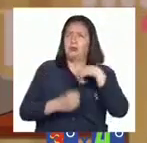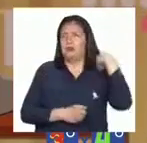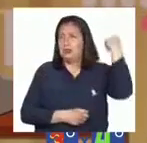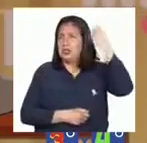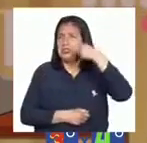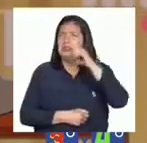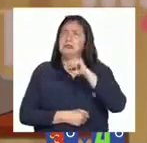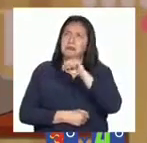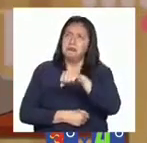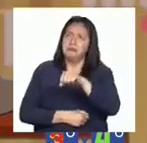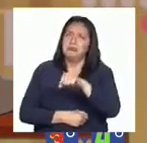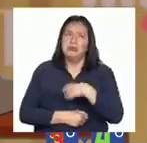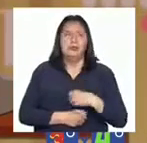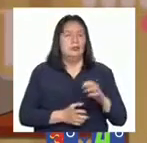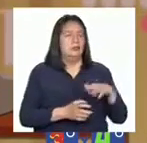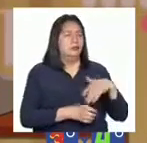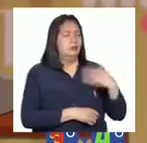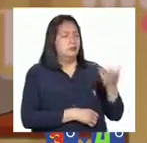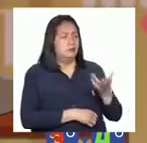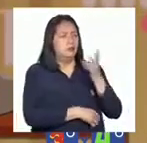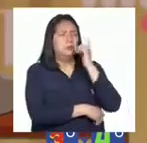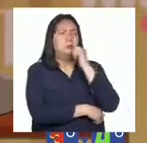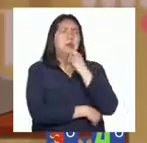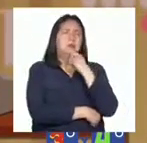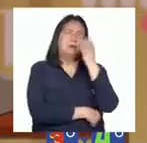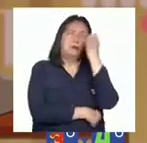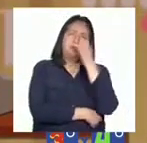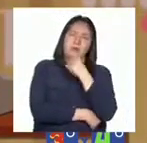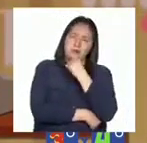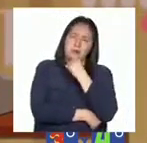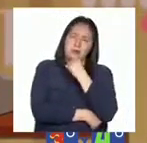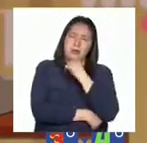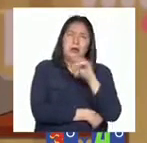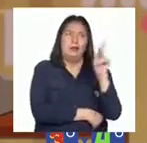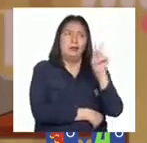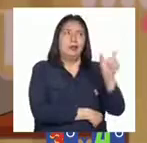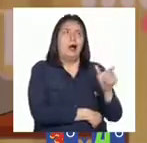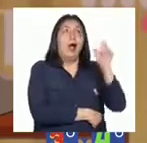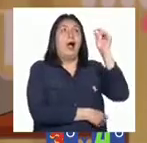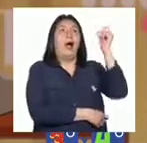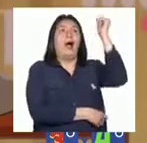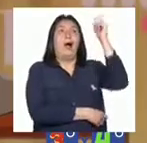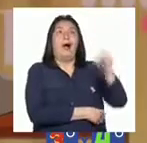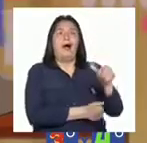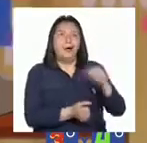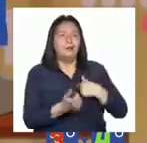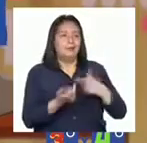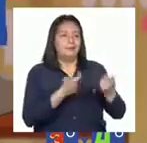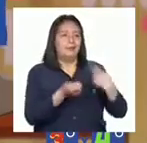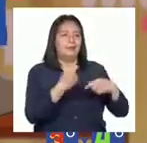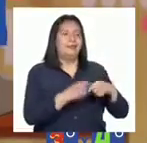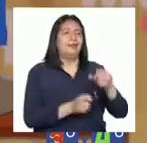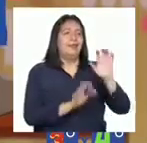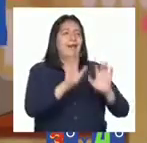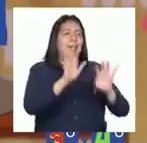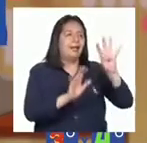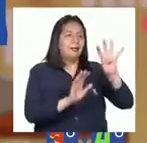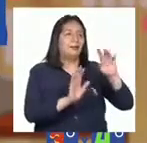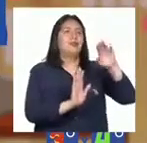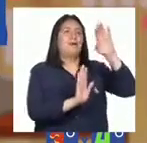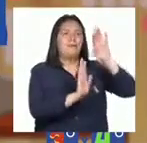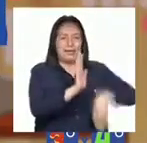chalinas. Después de escuchar esta información, Quilla recordó que ella vendió 14